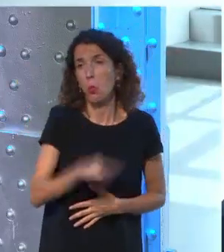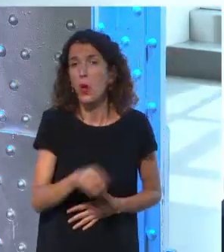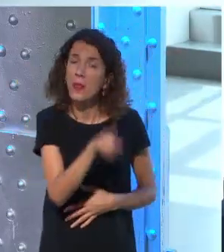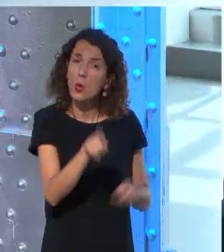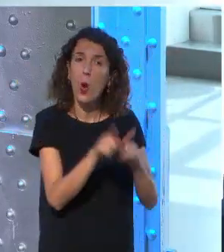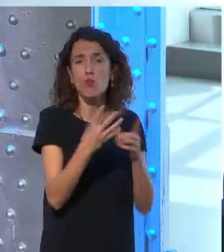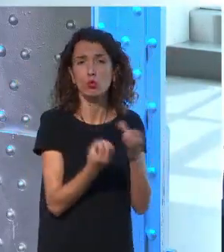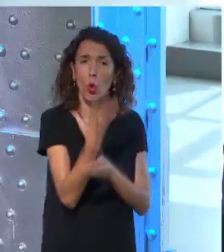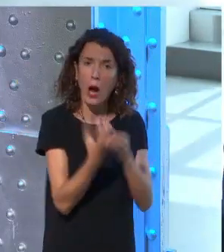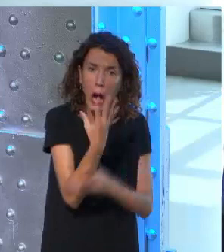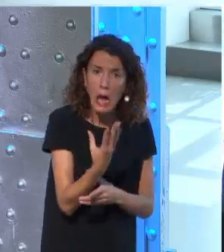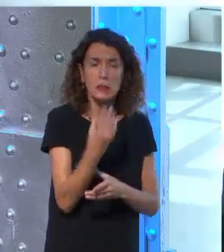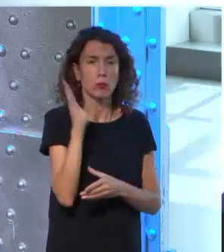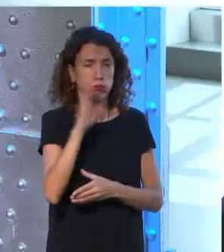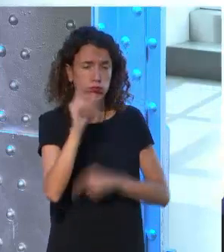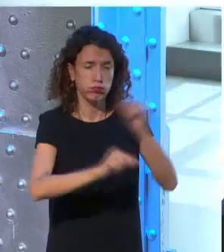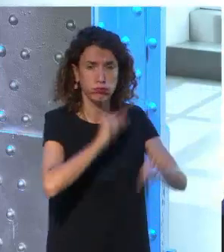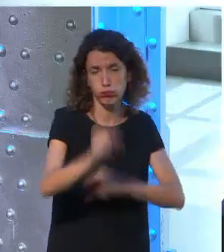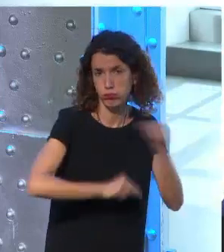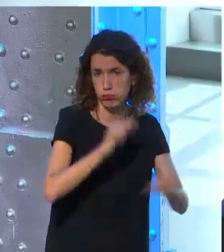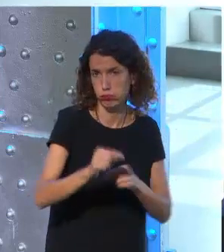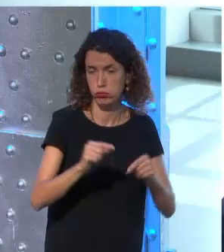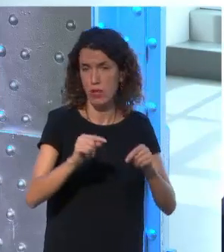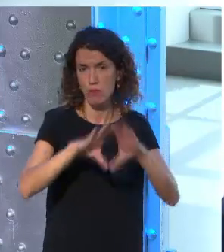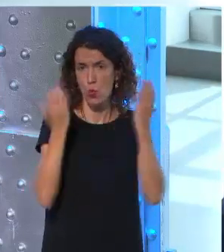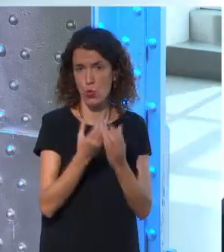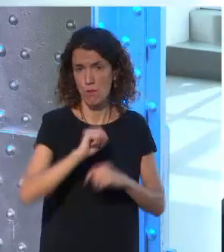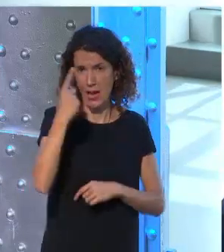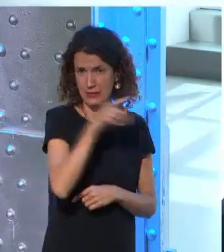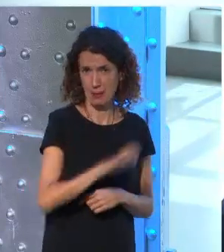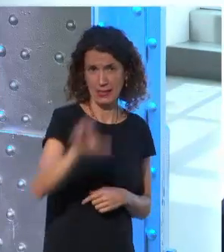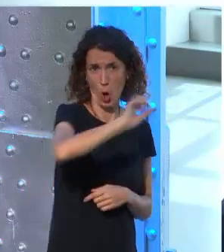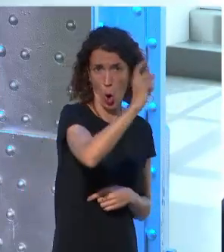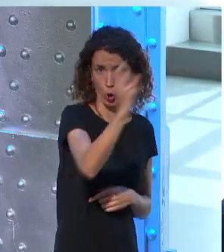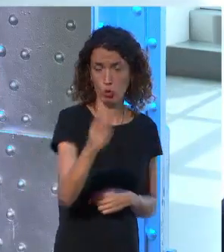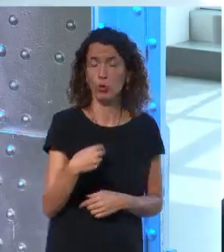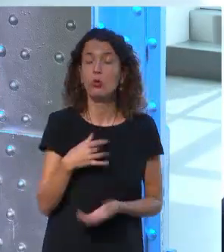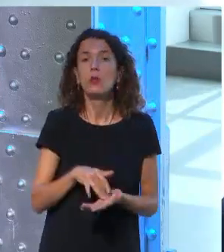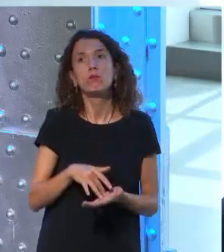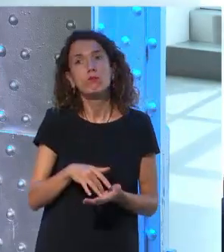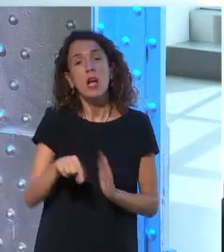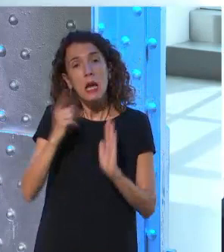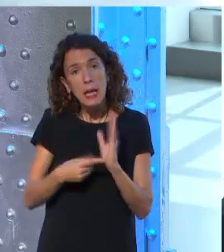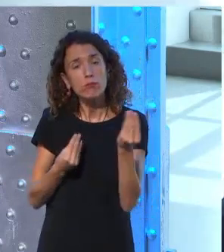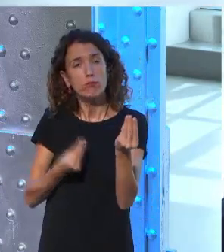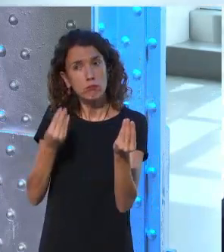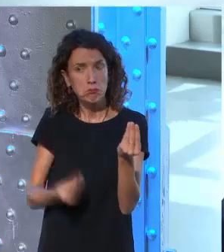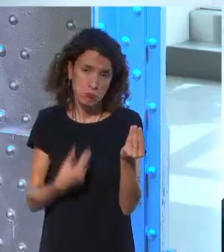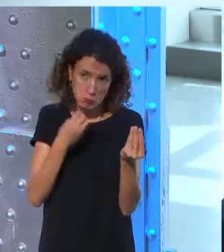están emitiendo o son los grandes emisores del planeta. Creo que es bueno que la ley en un